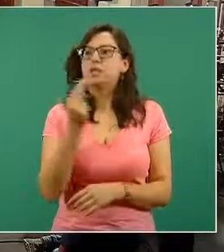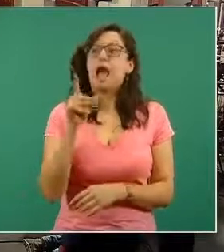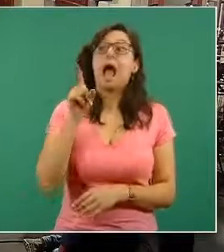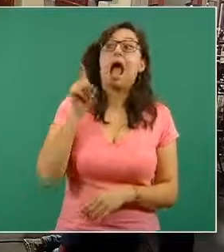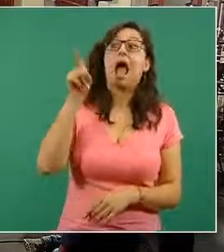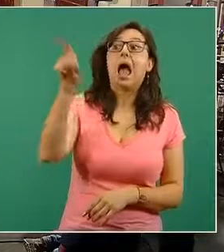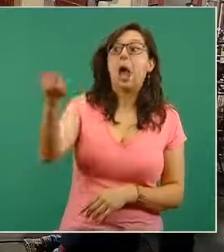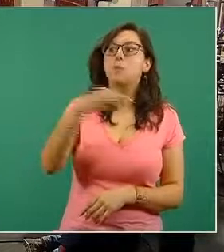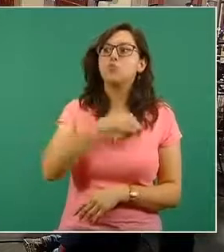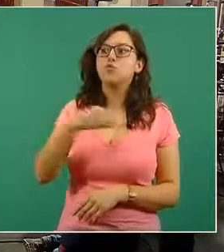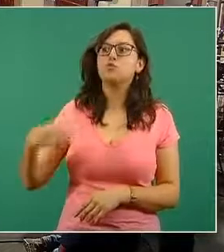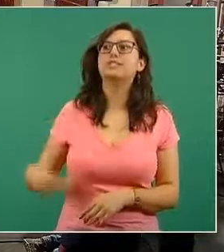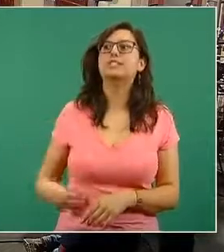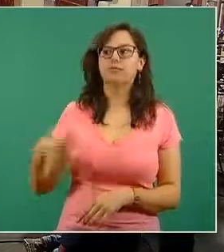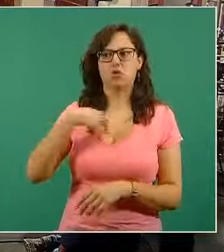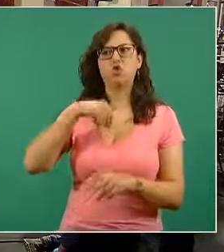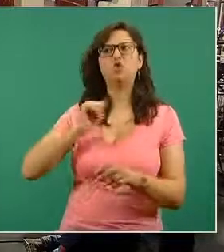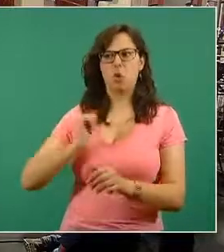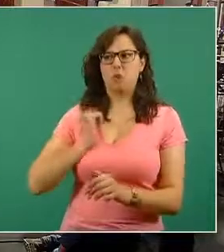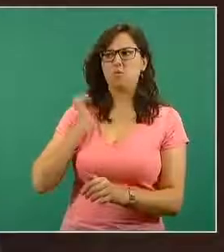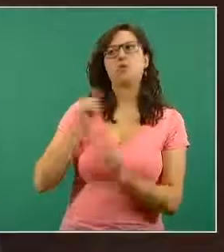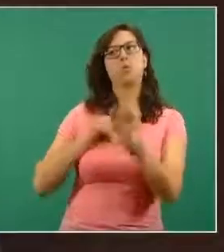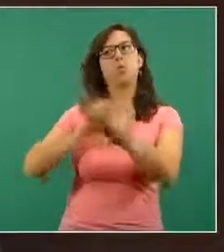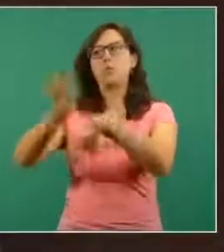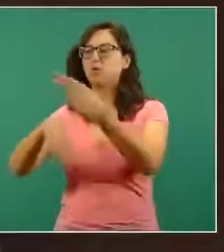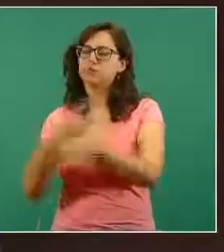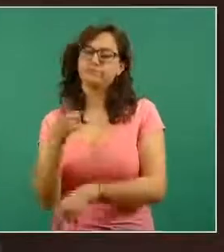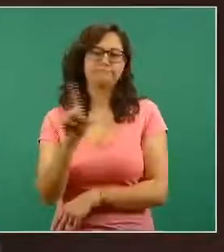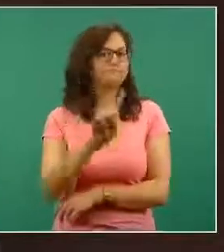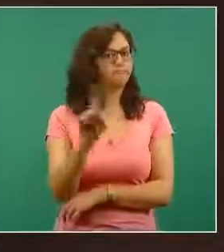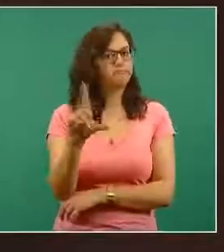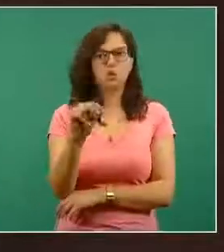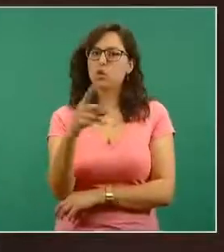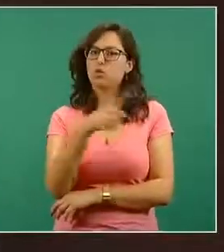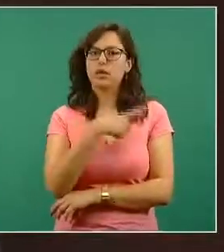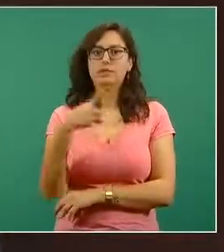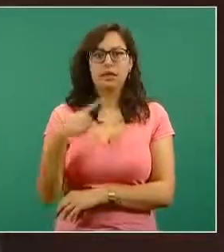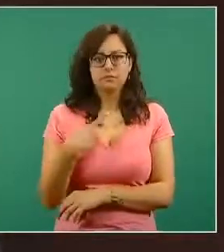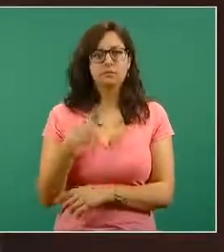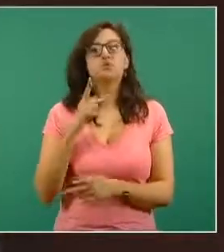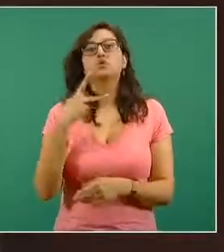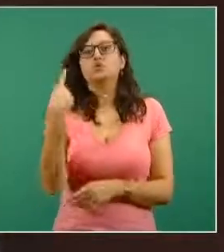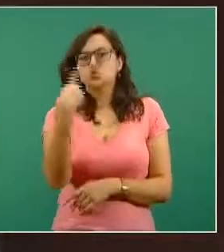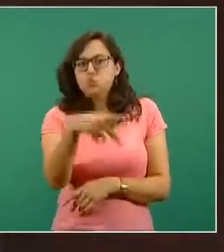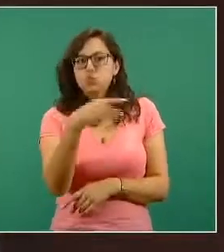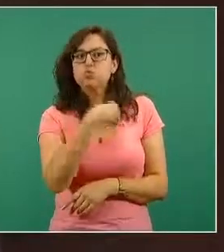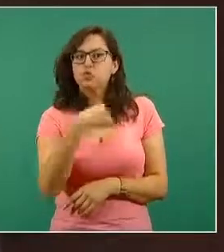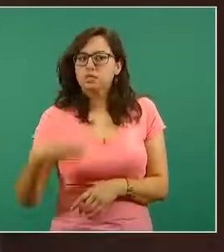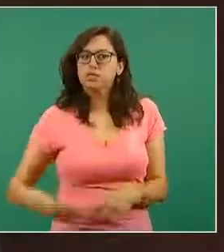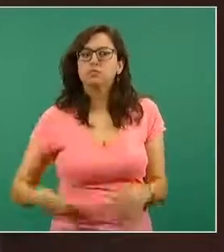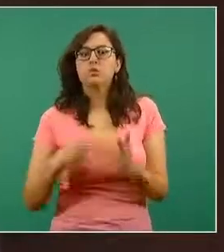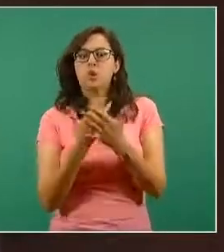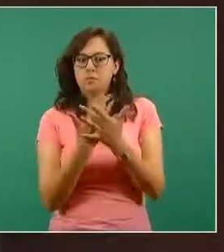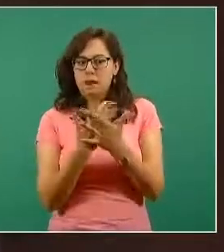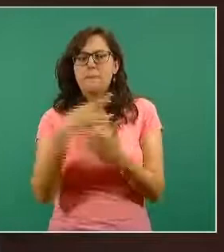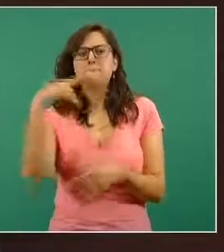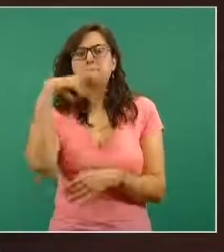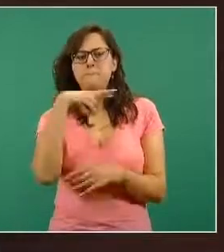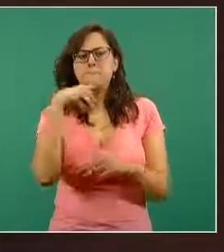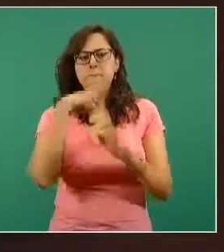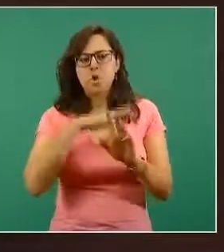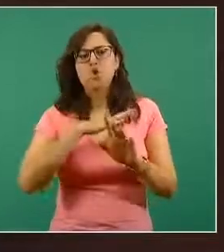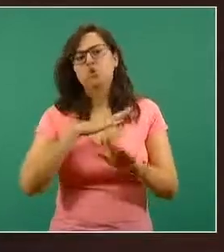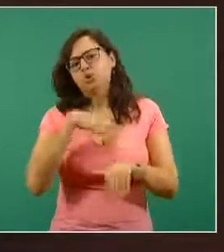municipios activos, pronto llegará a su municipio, y por eso creemos que el llamado ayudará a mejorar el orden